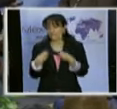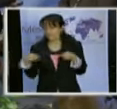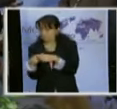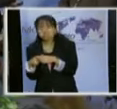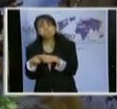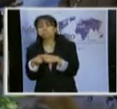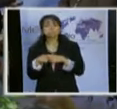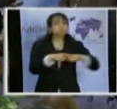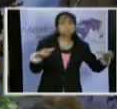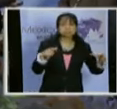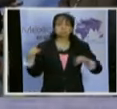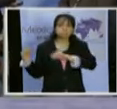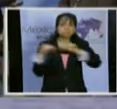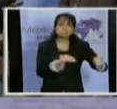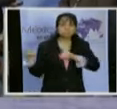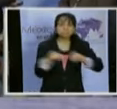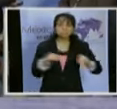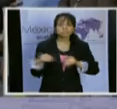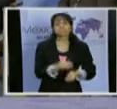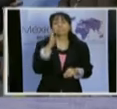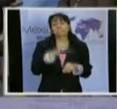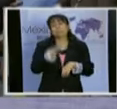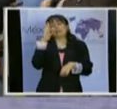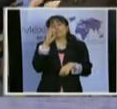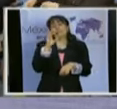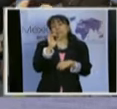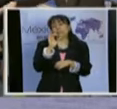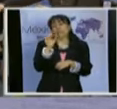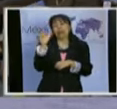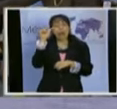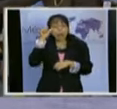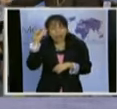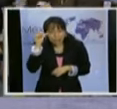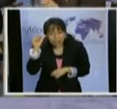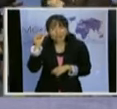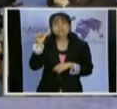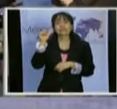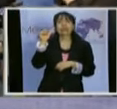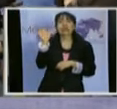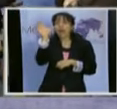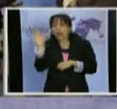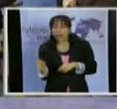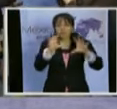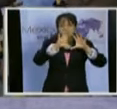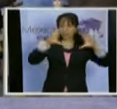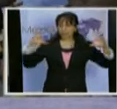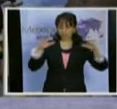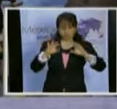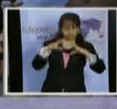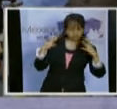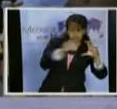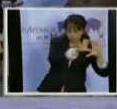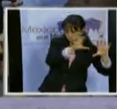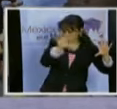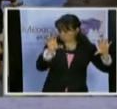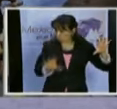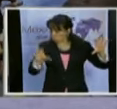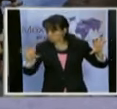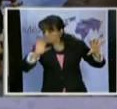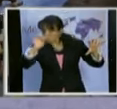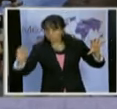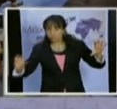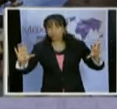y que vamos a enfrentar, sobre todo en el sur del mundo, en Asia y en África, son enormes, enormes. Ciudades enteras, 5